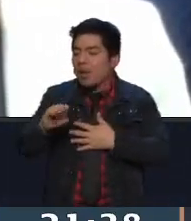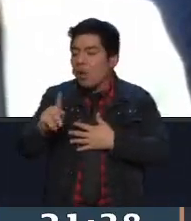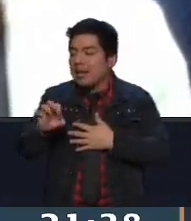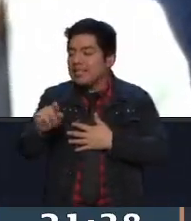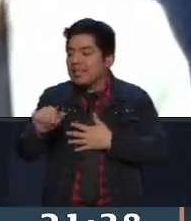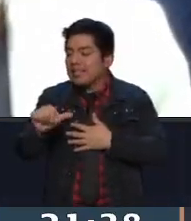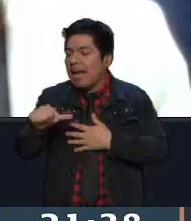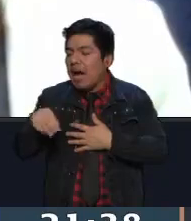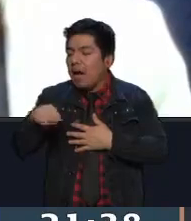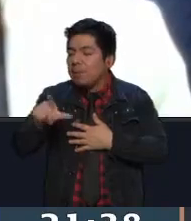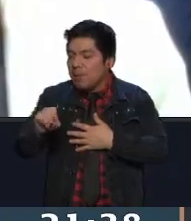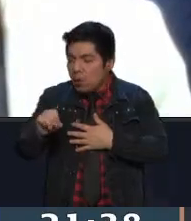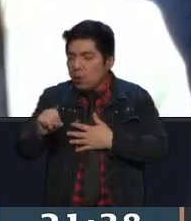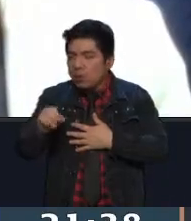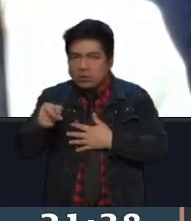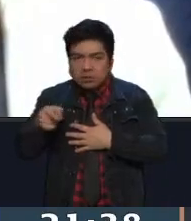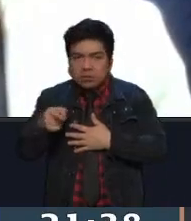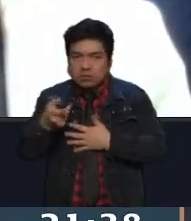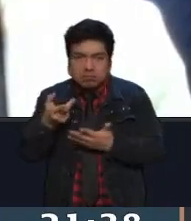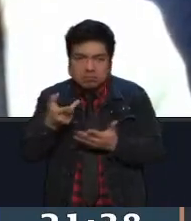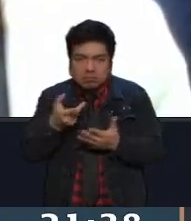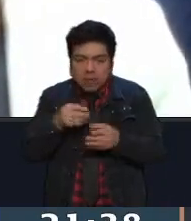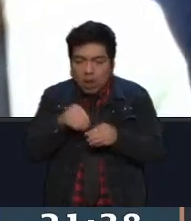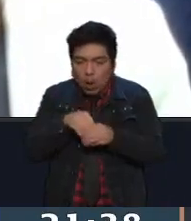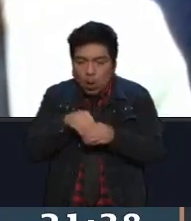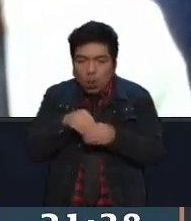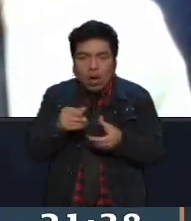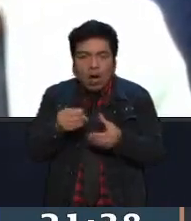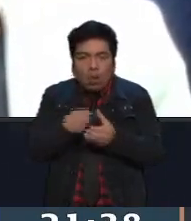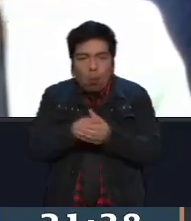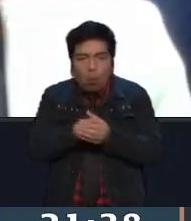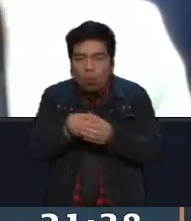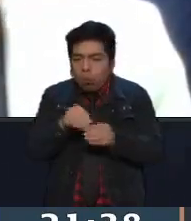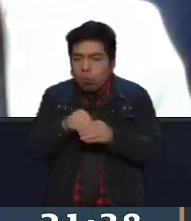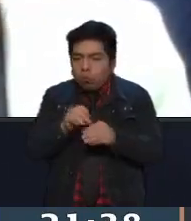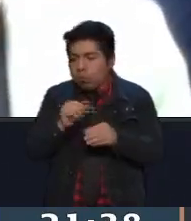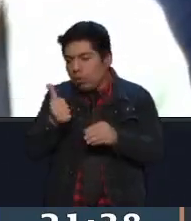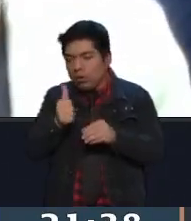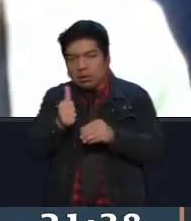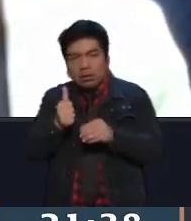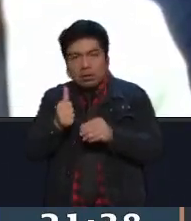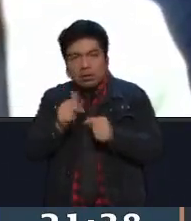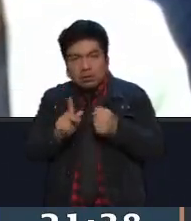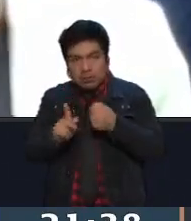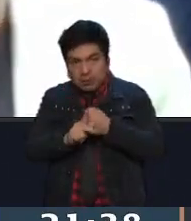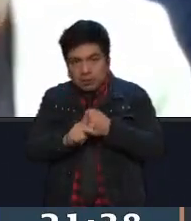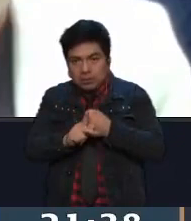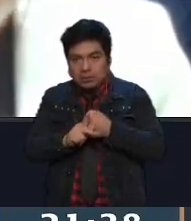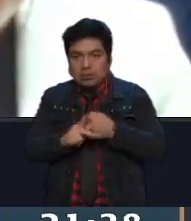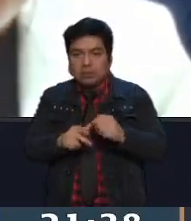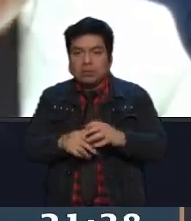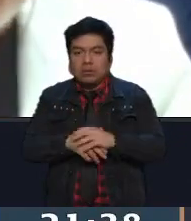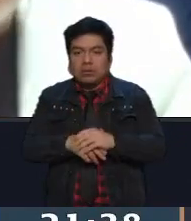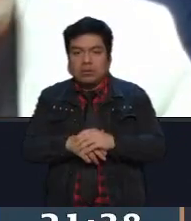AMLO está generada por cuentas en el extranjero, pero además